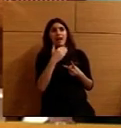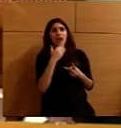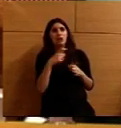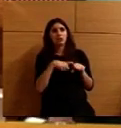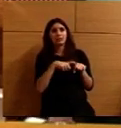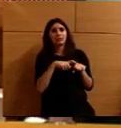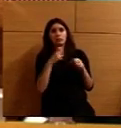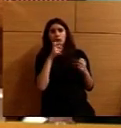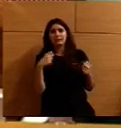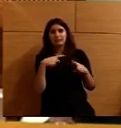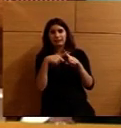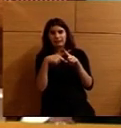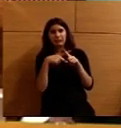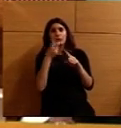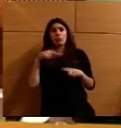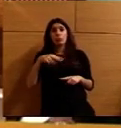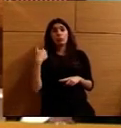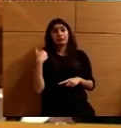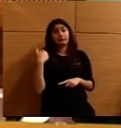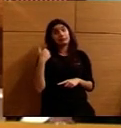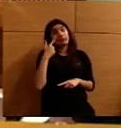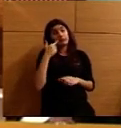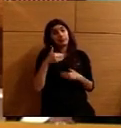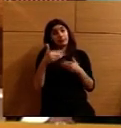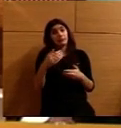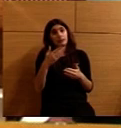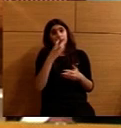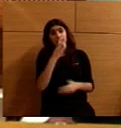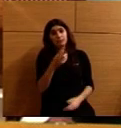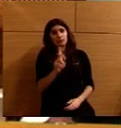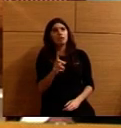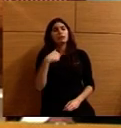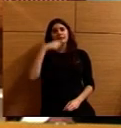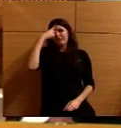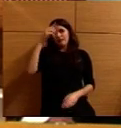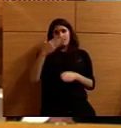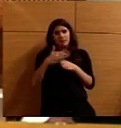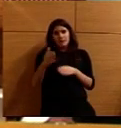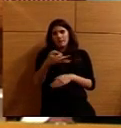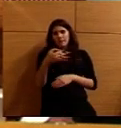algo extraordinario para estos dos meses, a ver si esos 3 millones... Como sabe perfectamente,